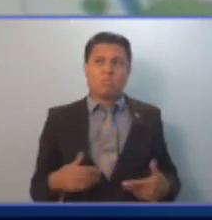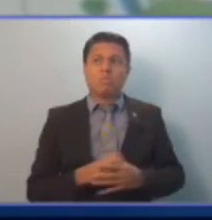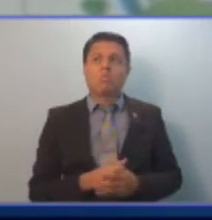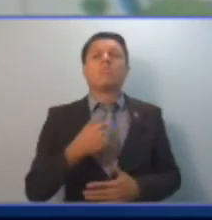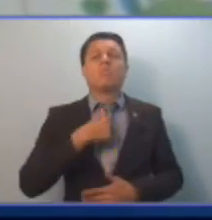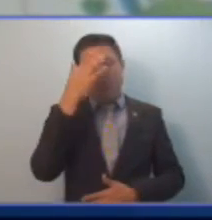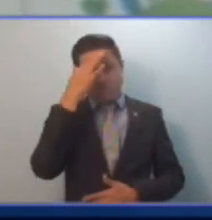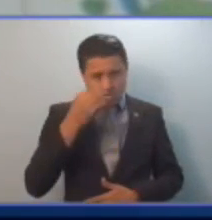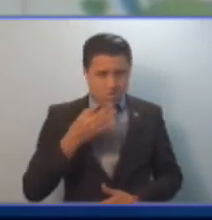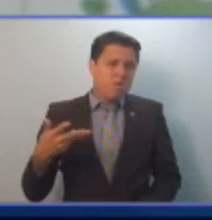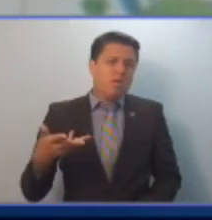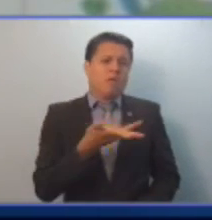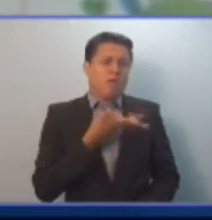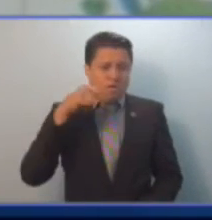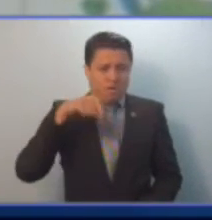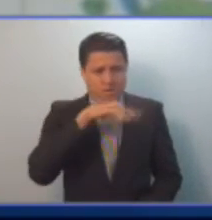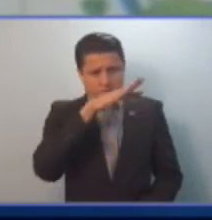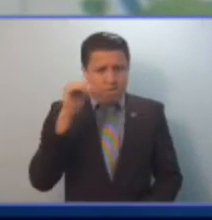Creo que nosotros